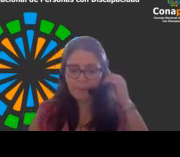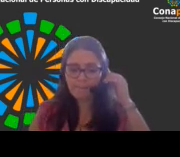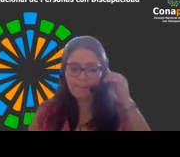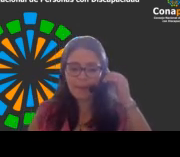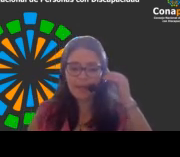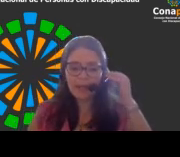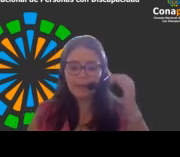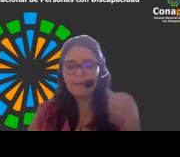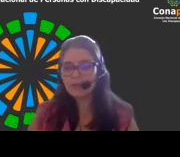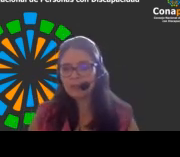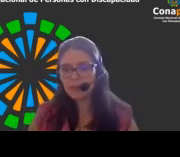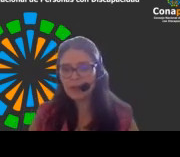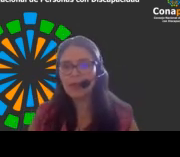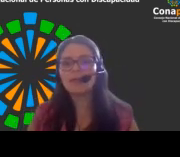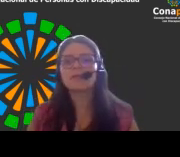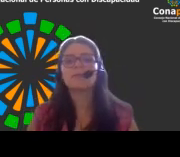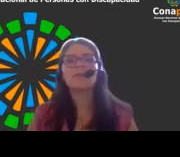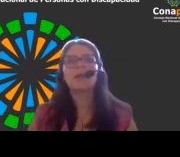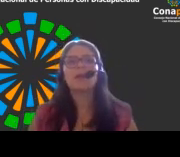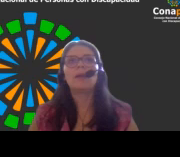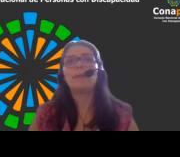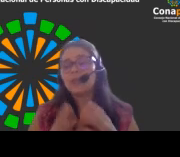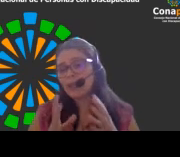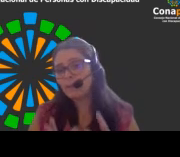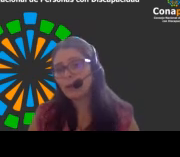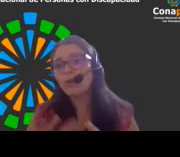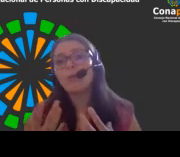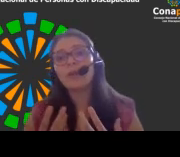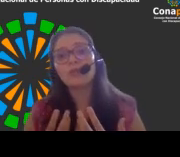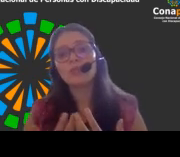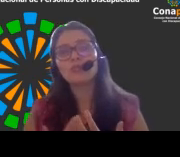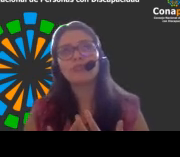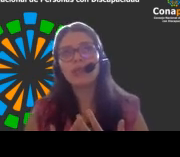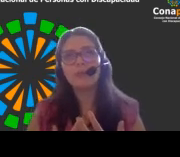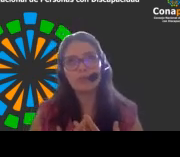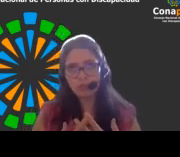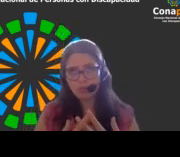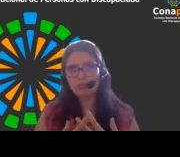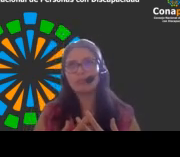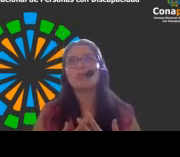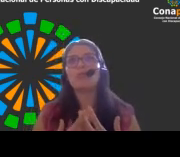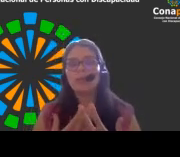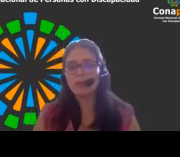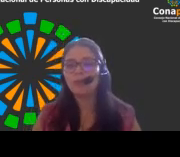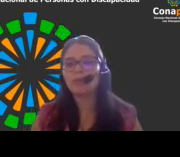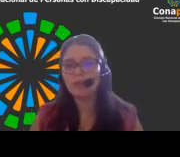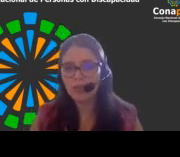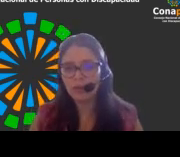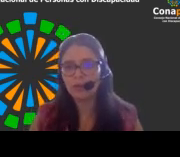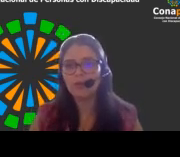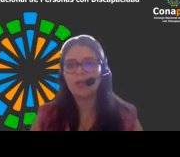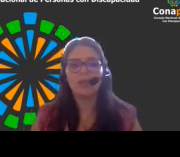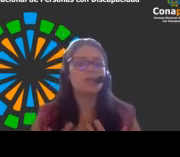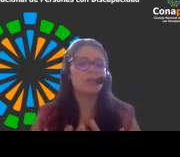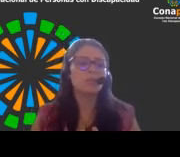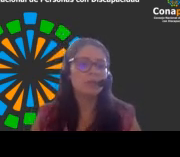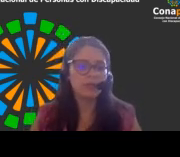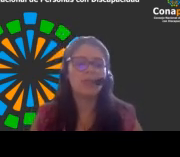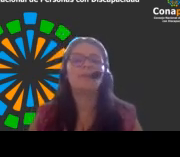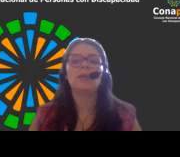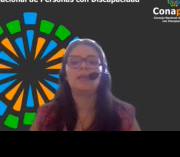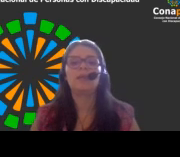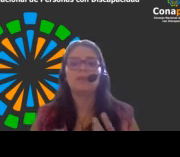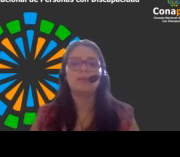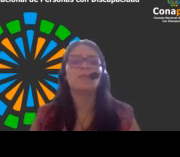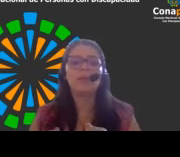conapsis en empresas privadas pues sin embargo como es un digamos un documento voluntario y yo